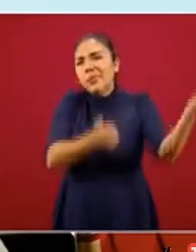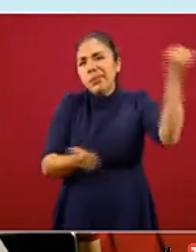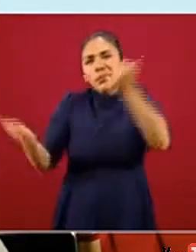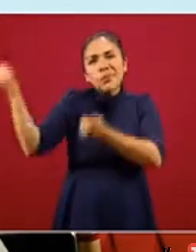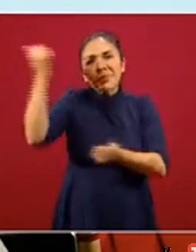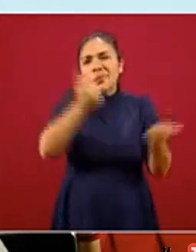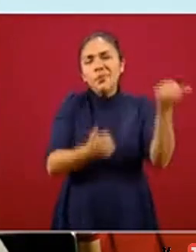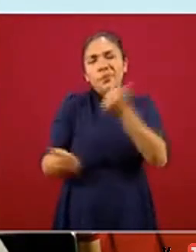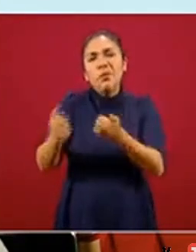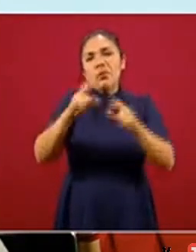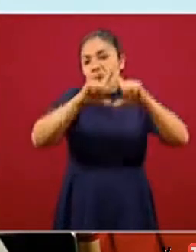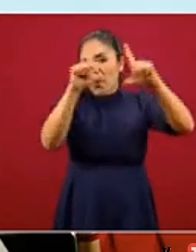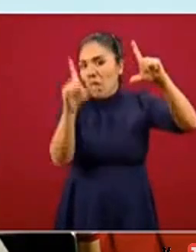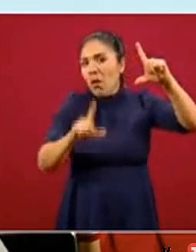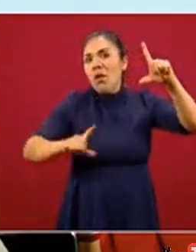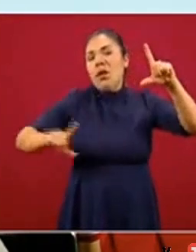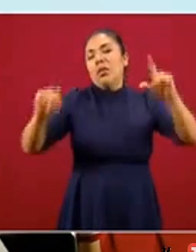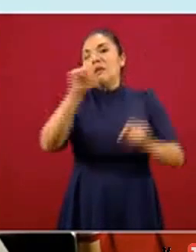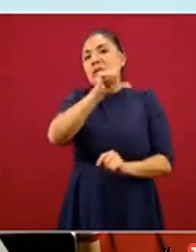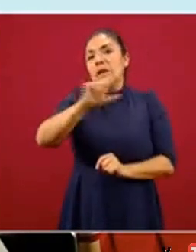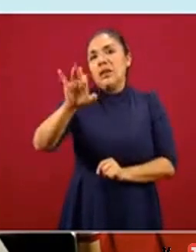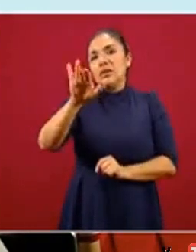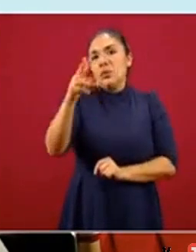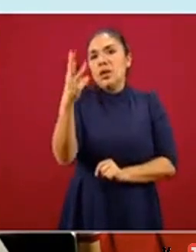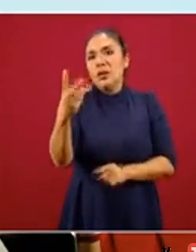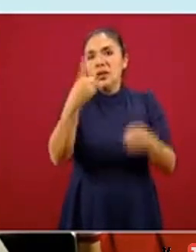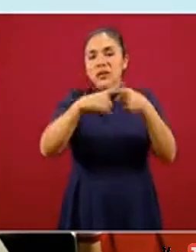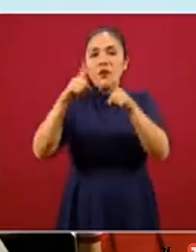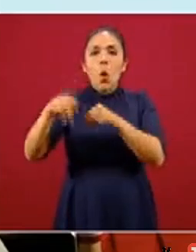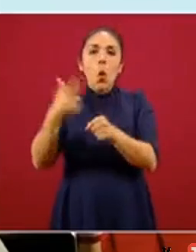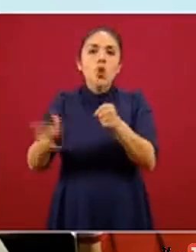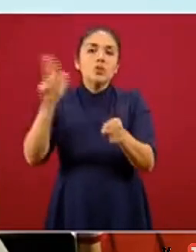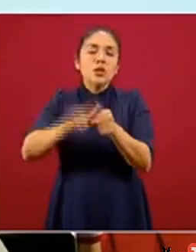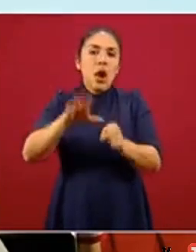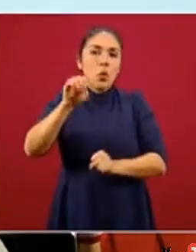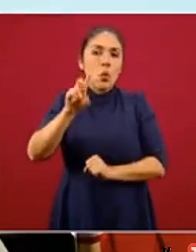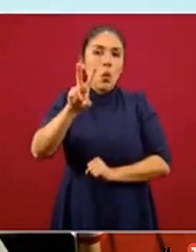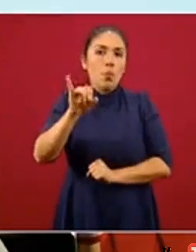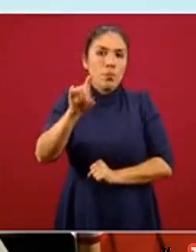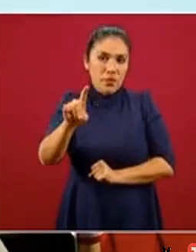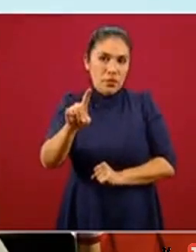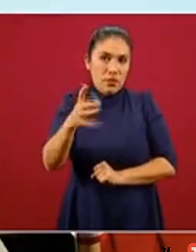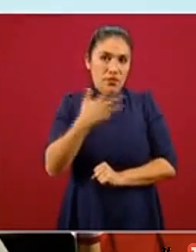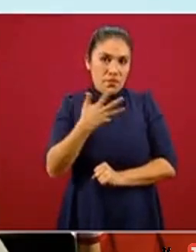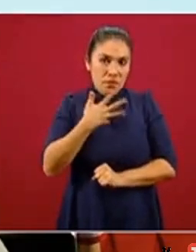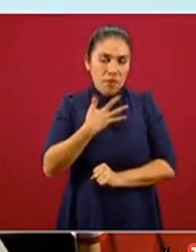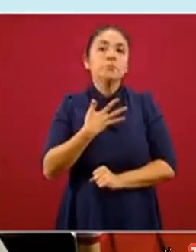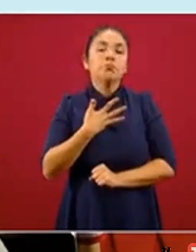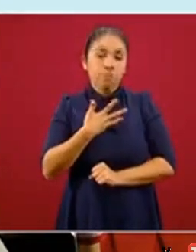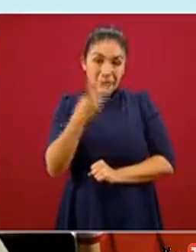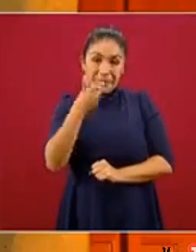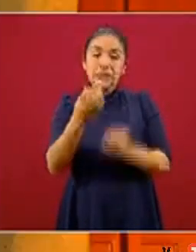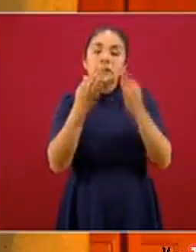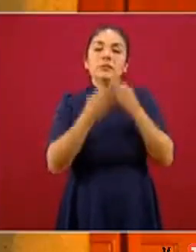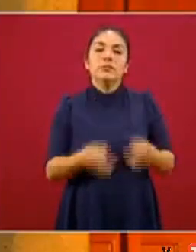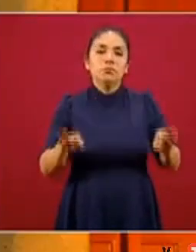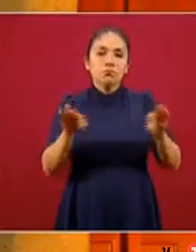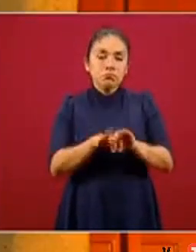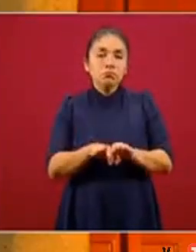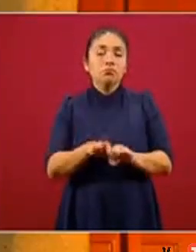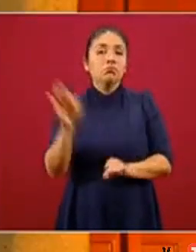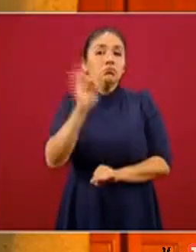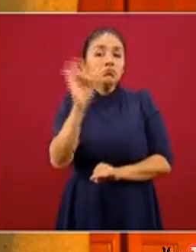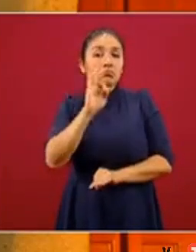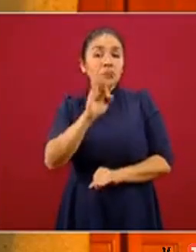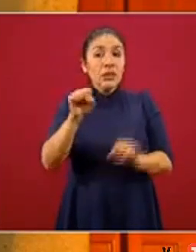República, de todos los 753 hospitales COVID designados. Y es importante que, en la medida en que